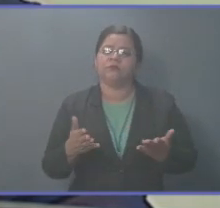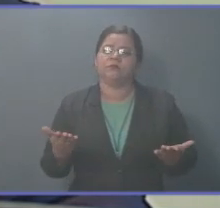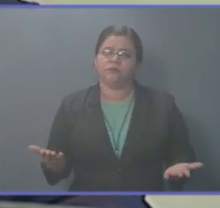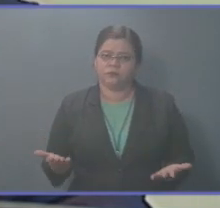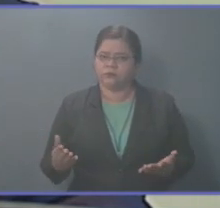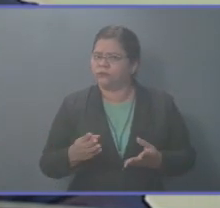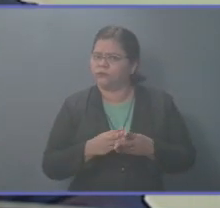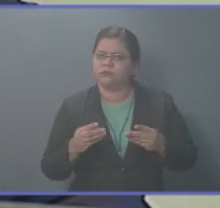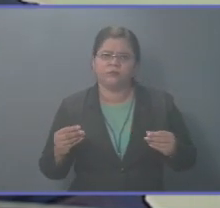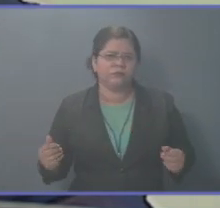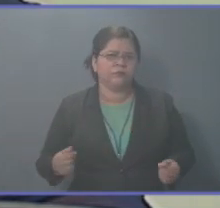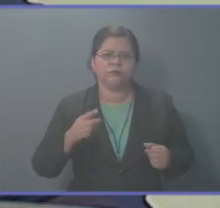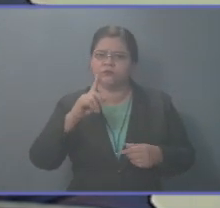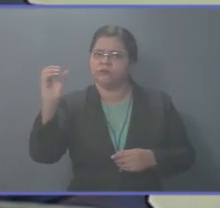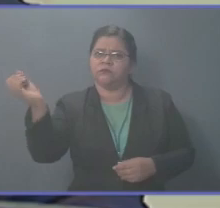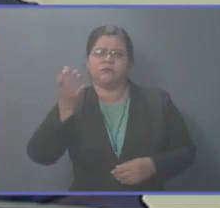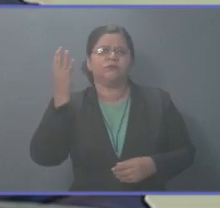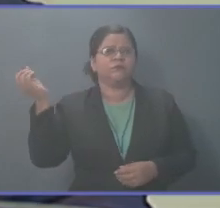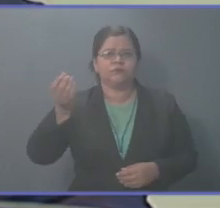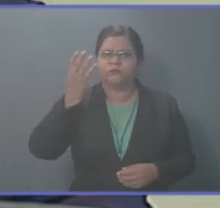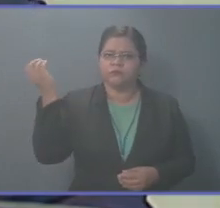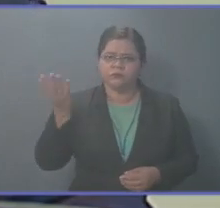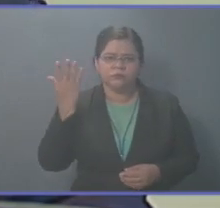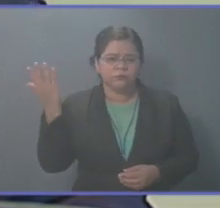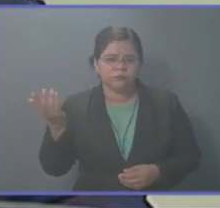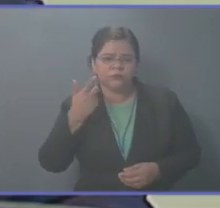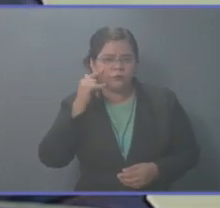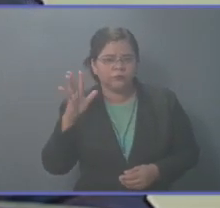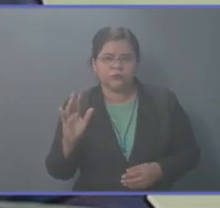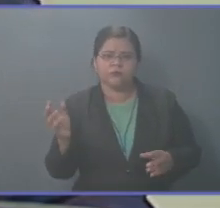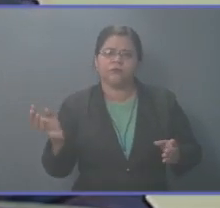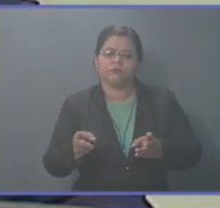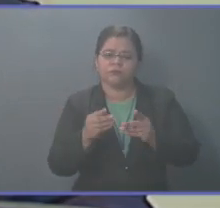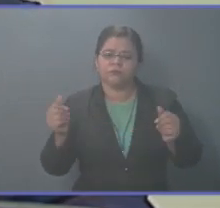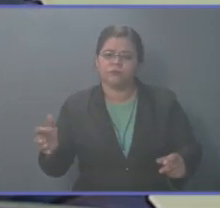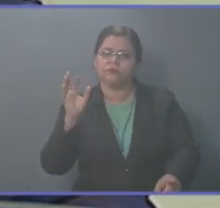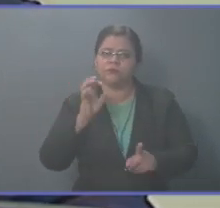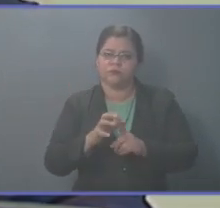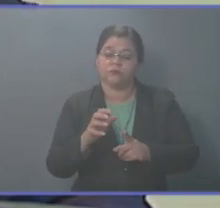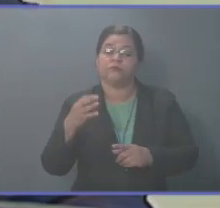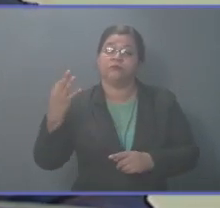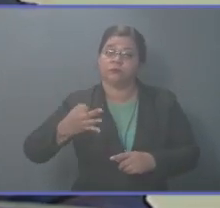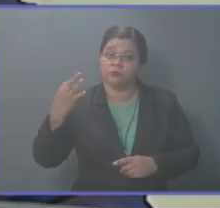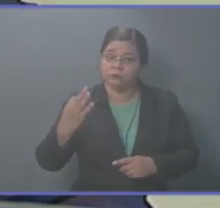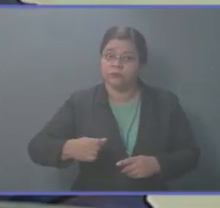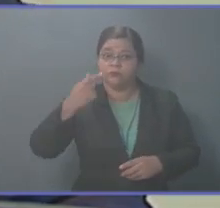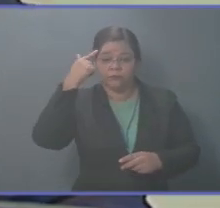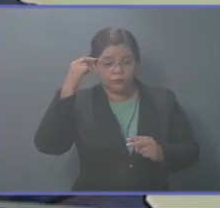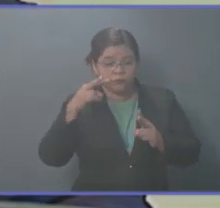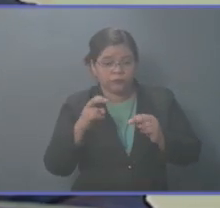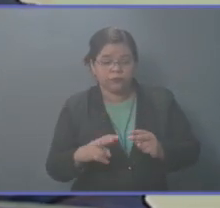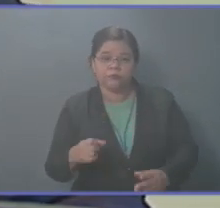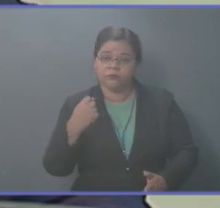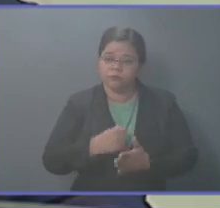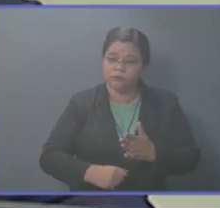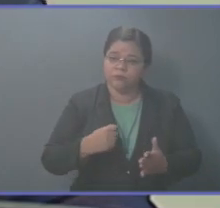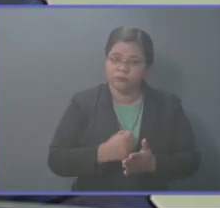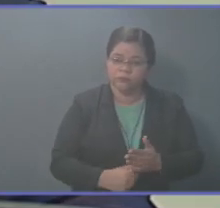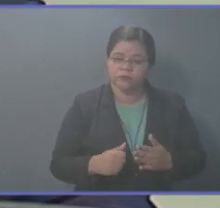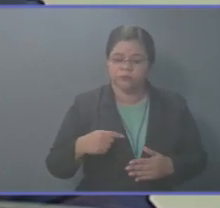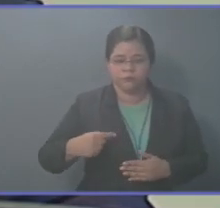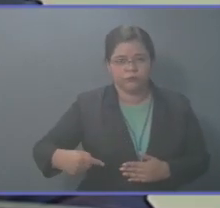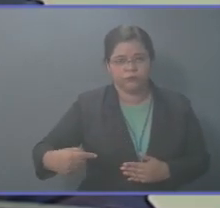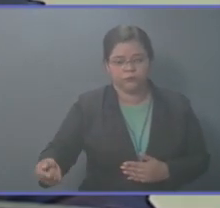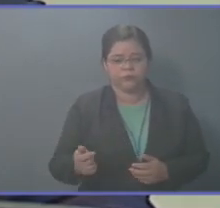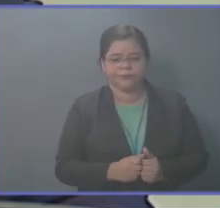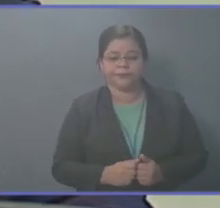ello no solucionará una problemática tan compleja como la criminalidad. Esto requiere de un esfuerzo analizado y continuado. B. En